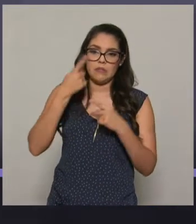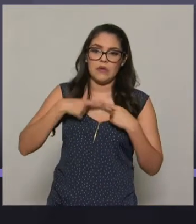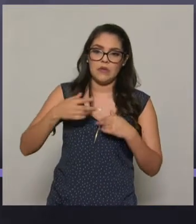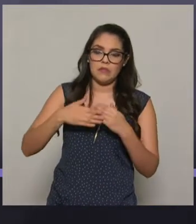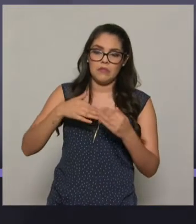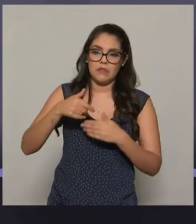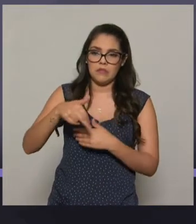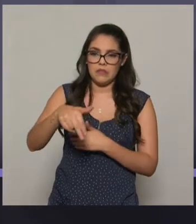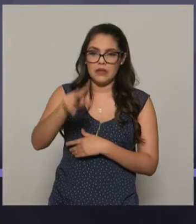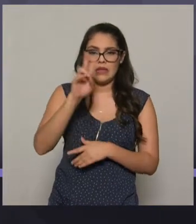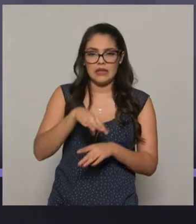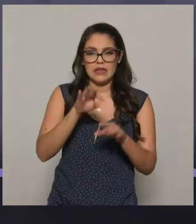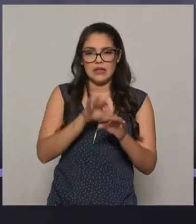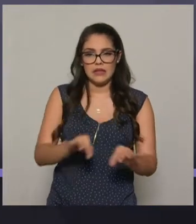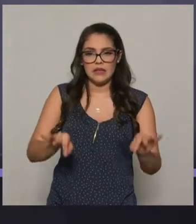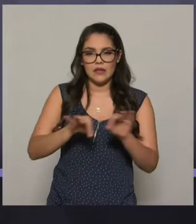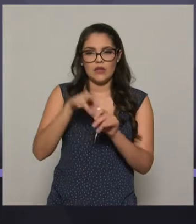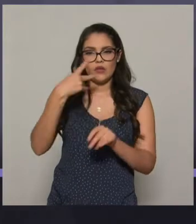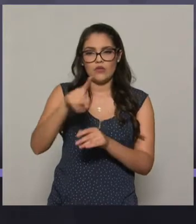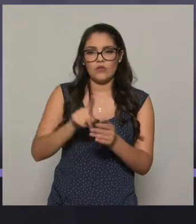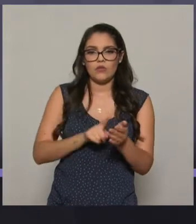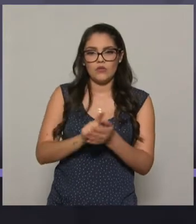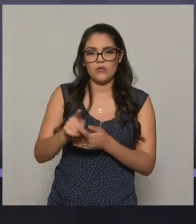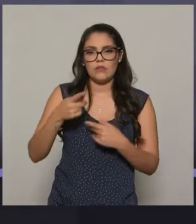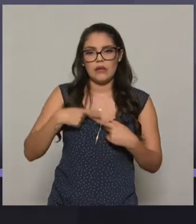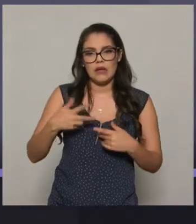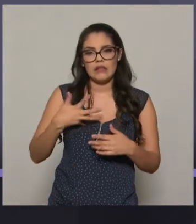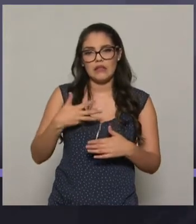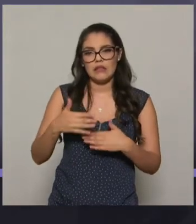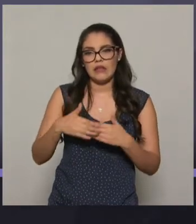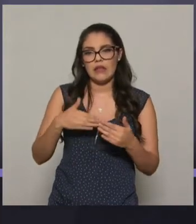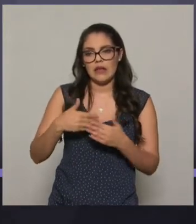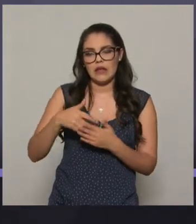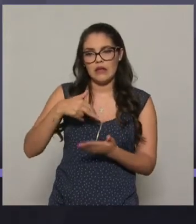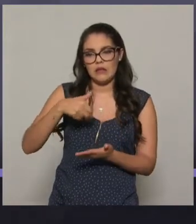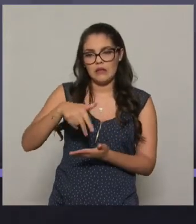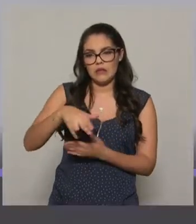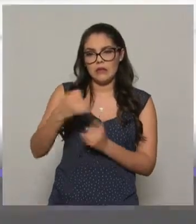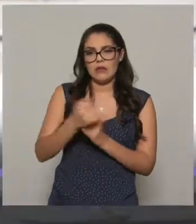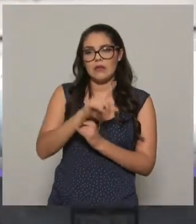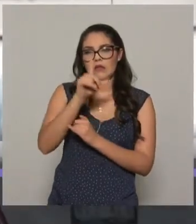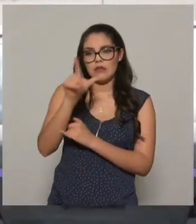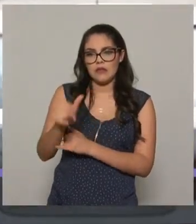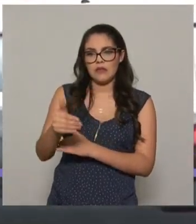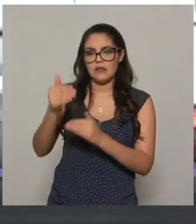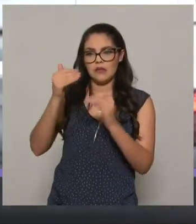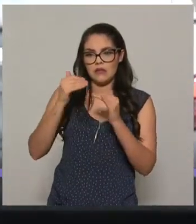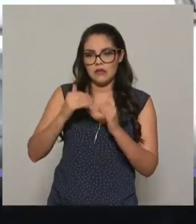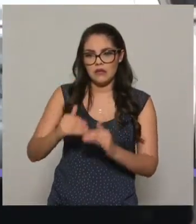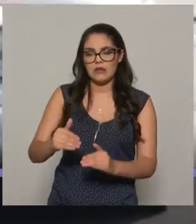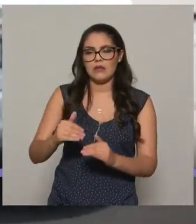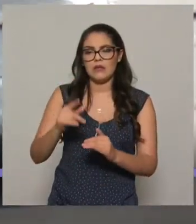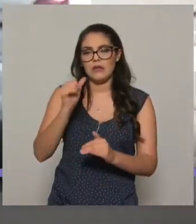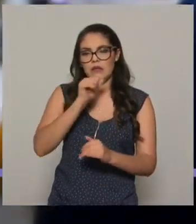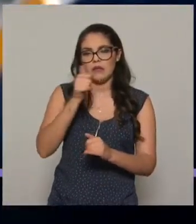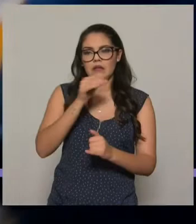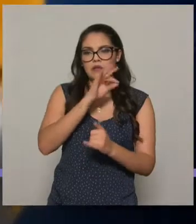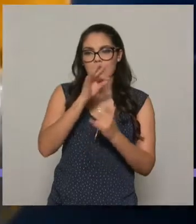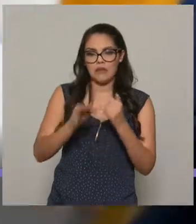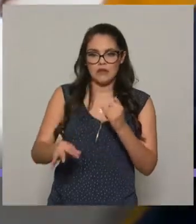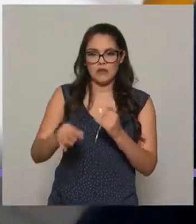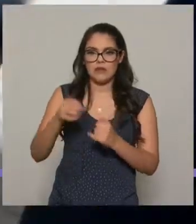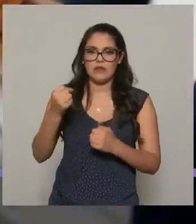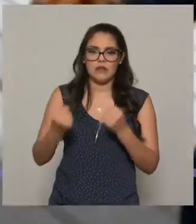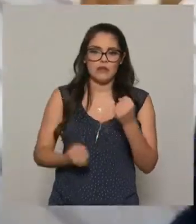es priorizar primero los derechos de los que andamos a pie y después ir por los demás medios alternativos hasta finalizar con los